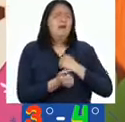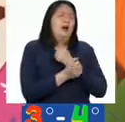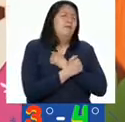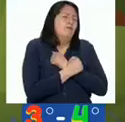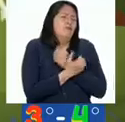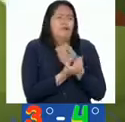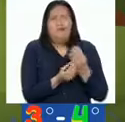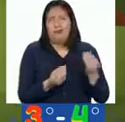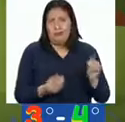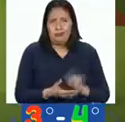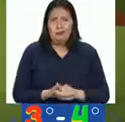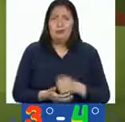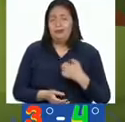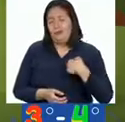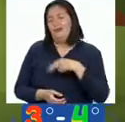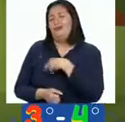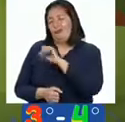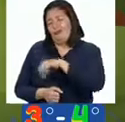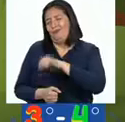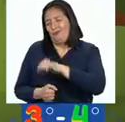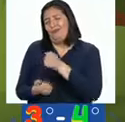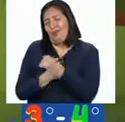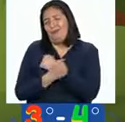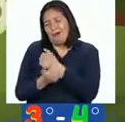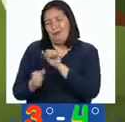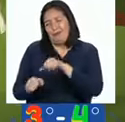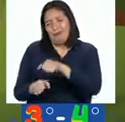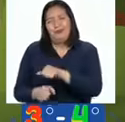quiero mucho. Nosotros también.